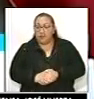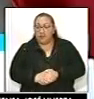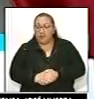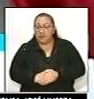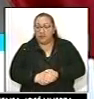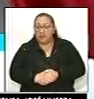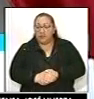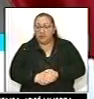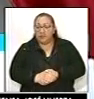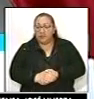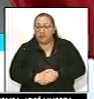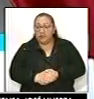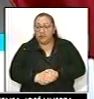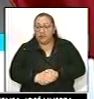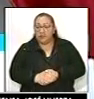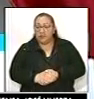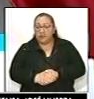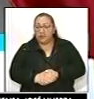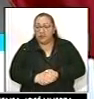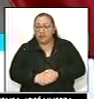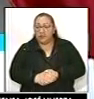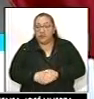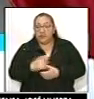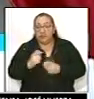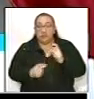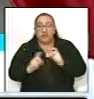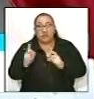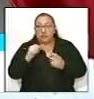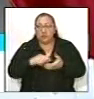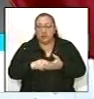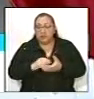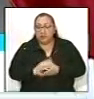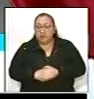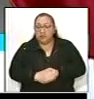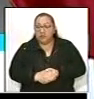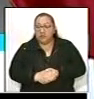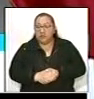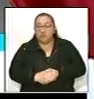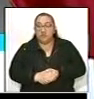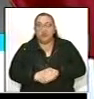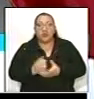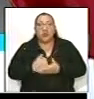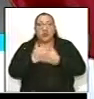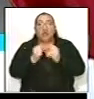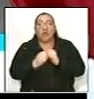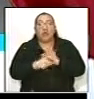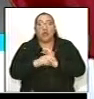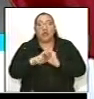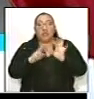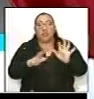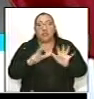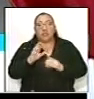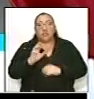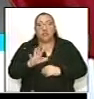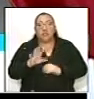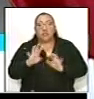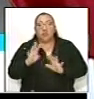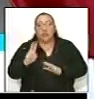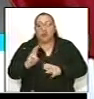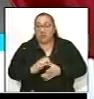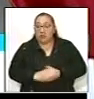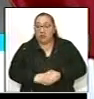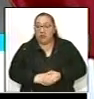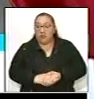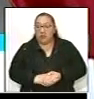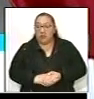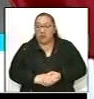porque la verdad es que no están las víctimas que es coberturada por esta ley, la 28.592, y sin embargo